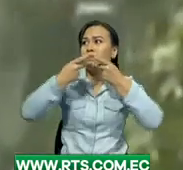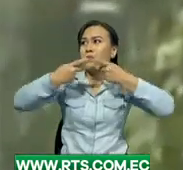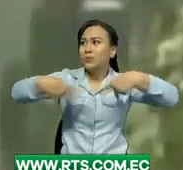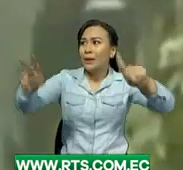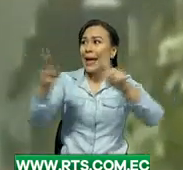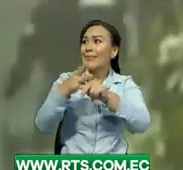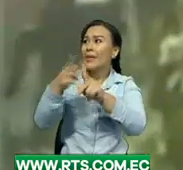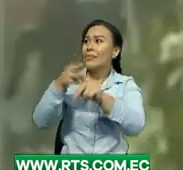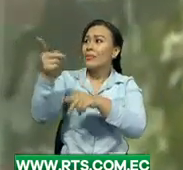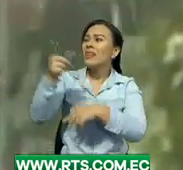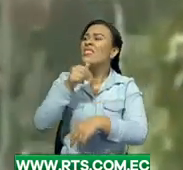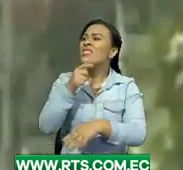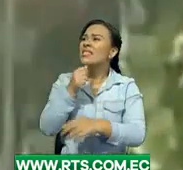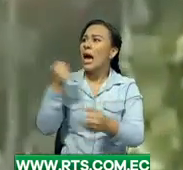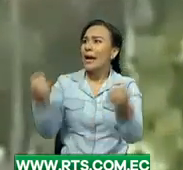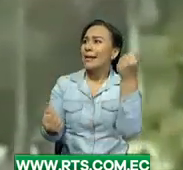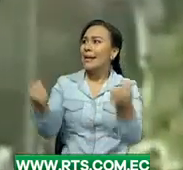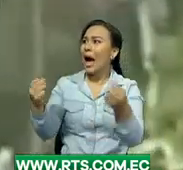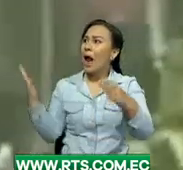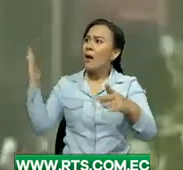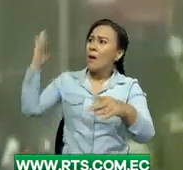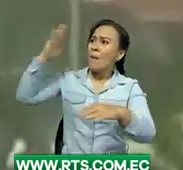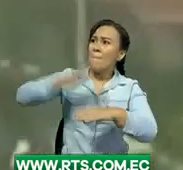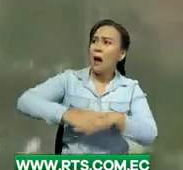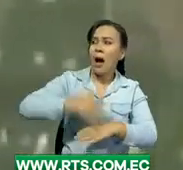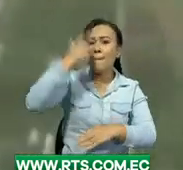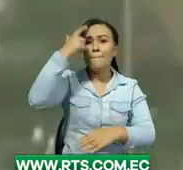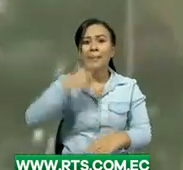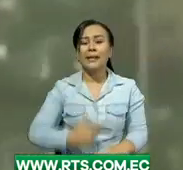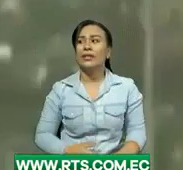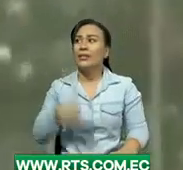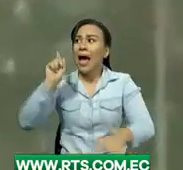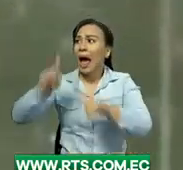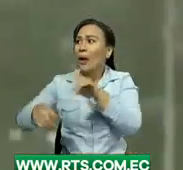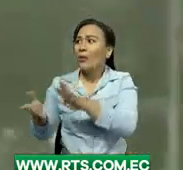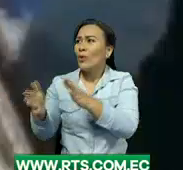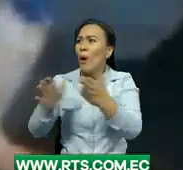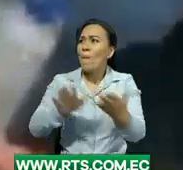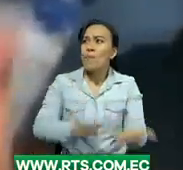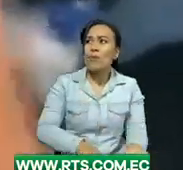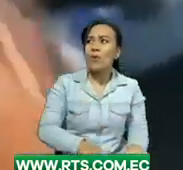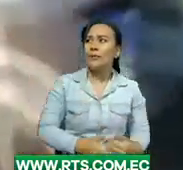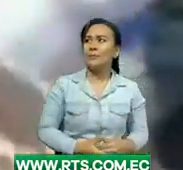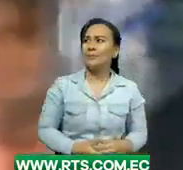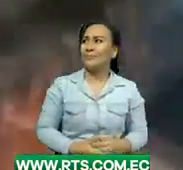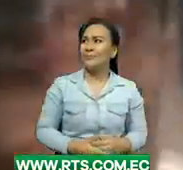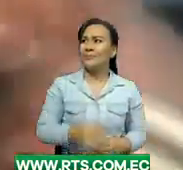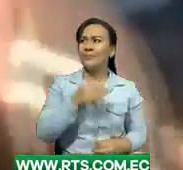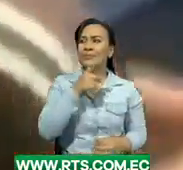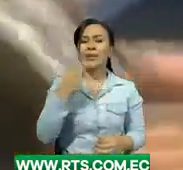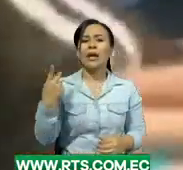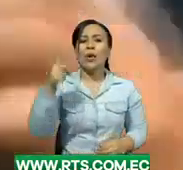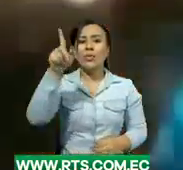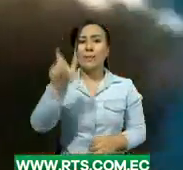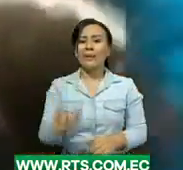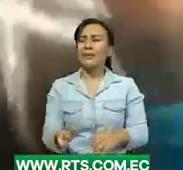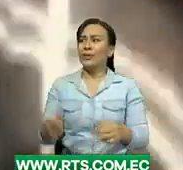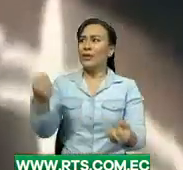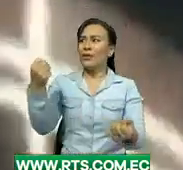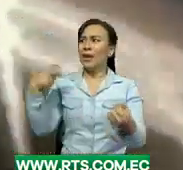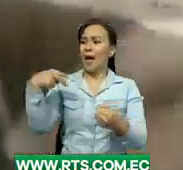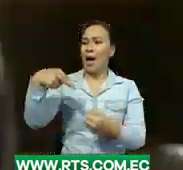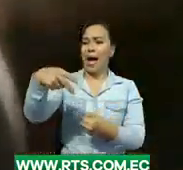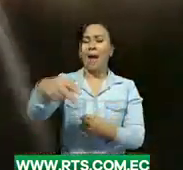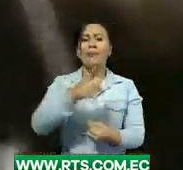Le pasaron la tarjeta por encima, la reventaron por dentro. A un manifestante, a un